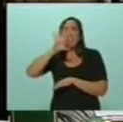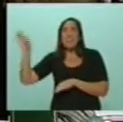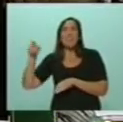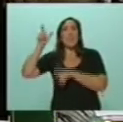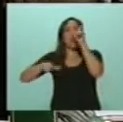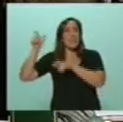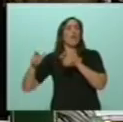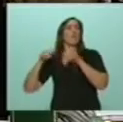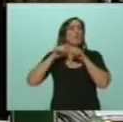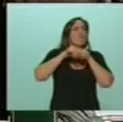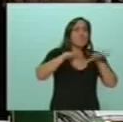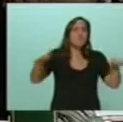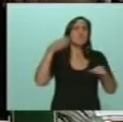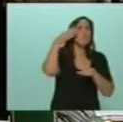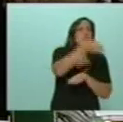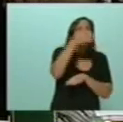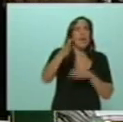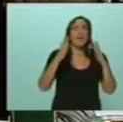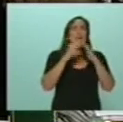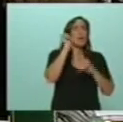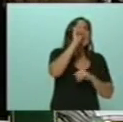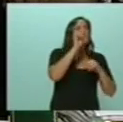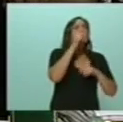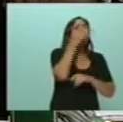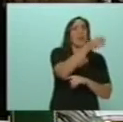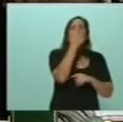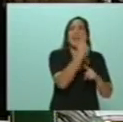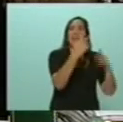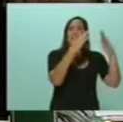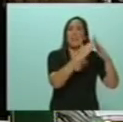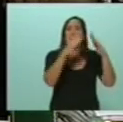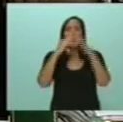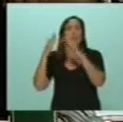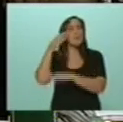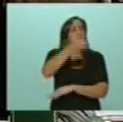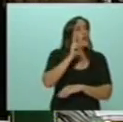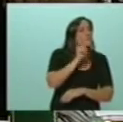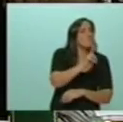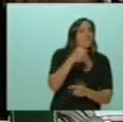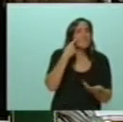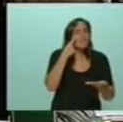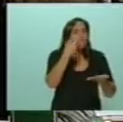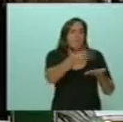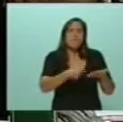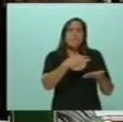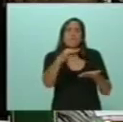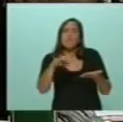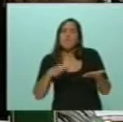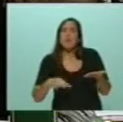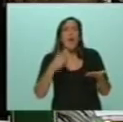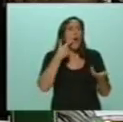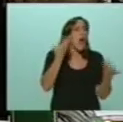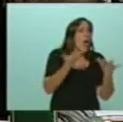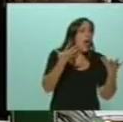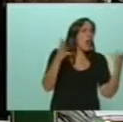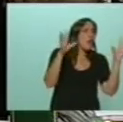territorio para ir en cada una de las casas a verificar que exactamente se hubiera producido un daño, hubiera